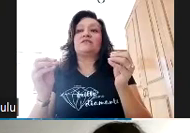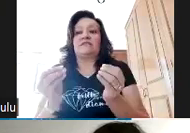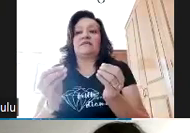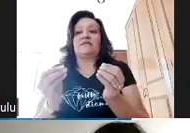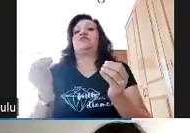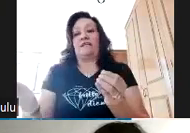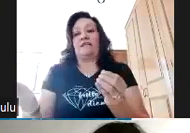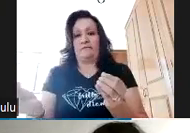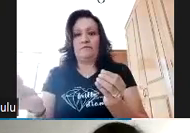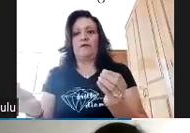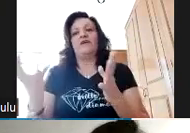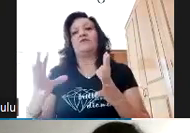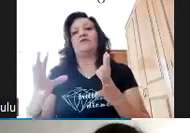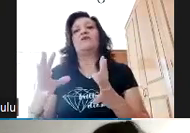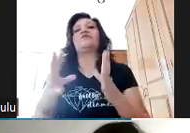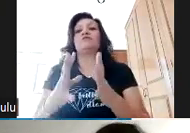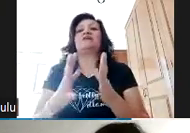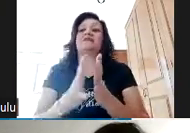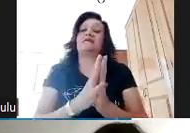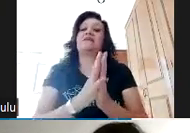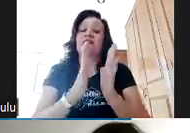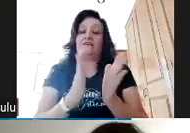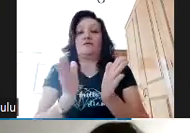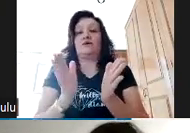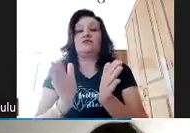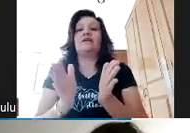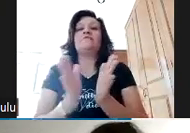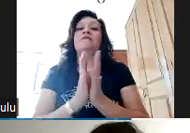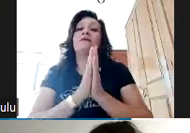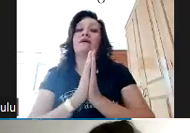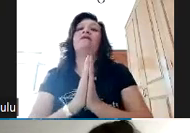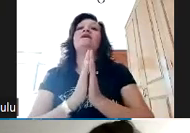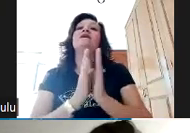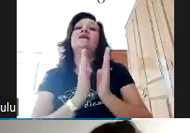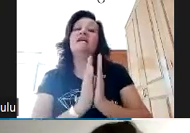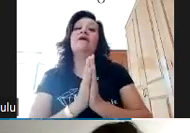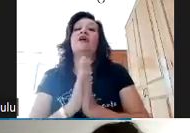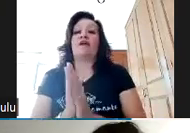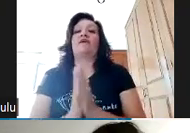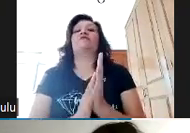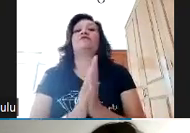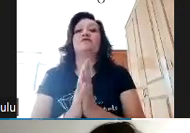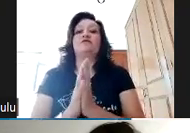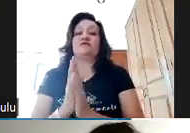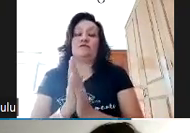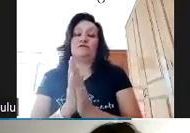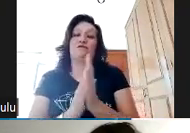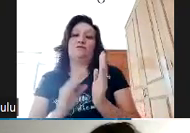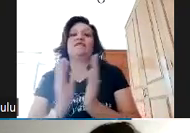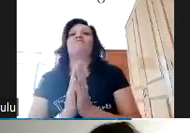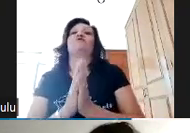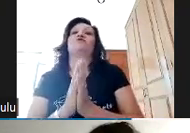pueda este escuchar en algún momento nos va a seguir escuchar y ahora nos